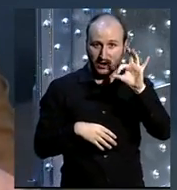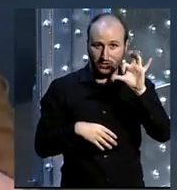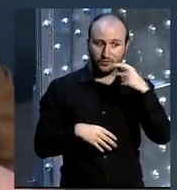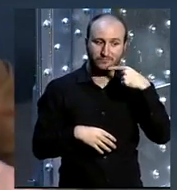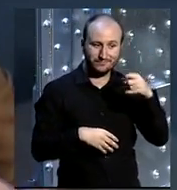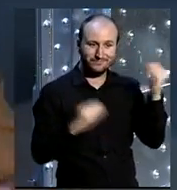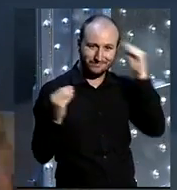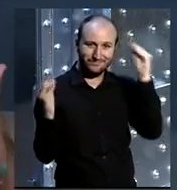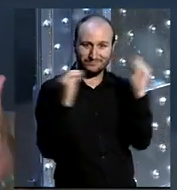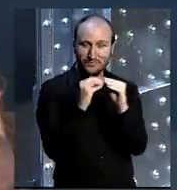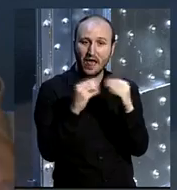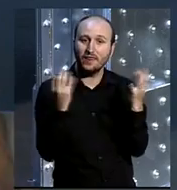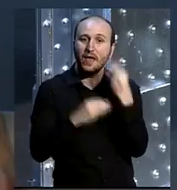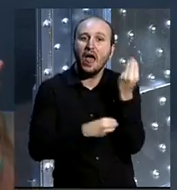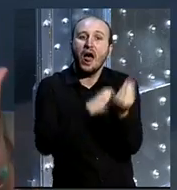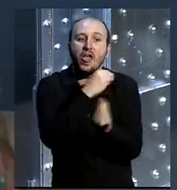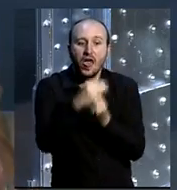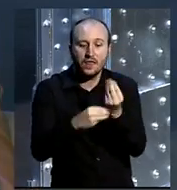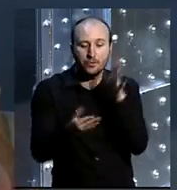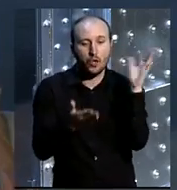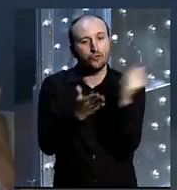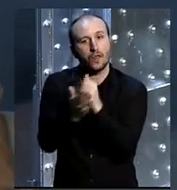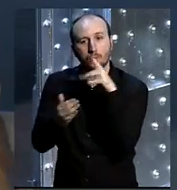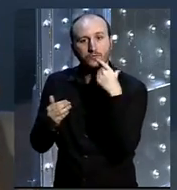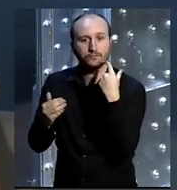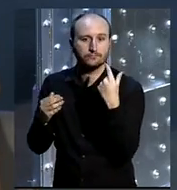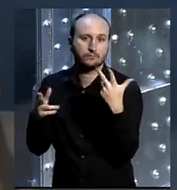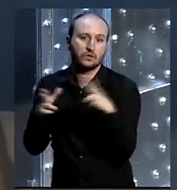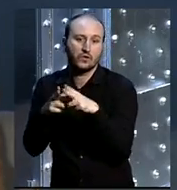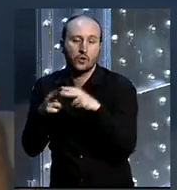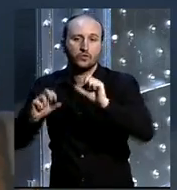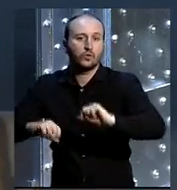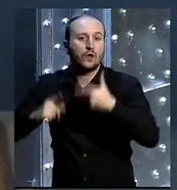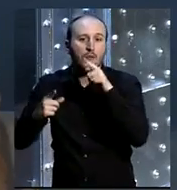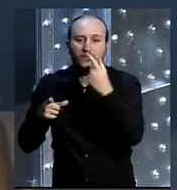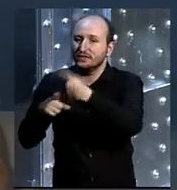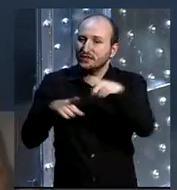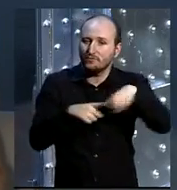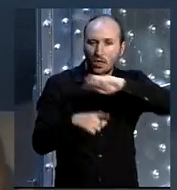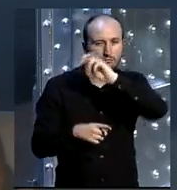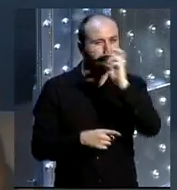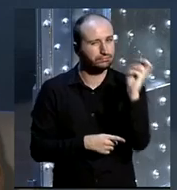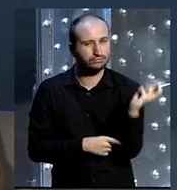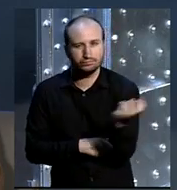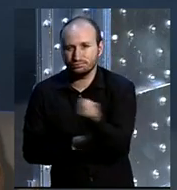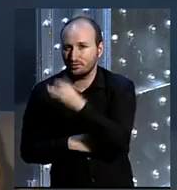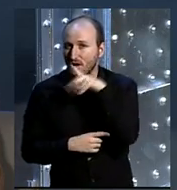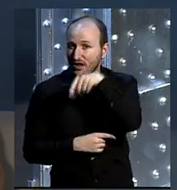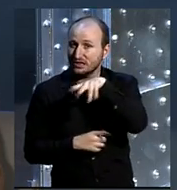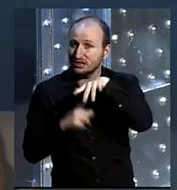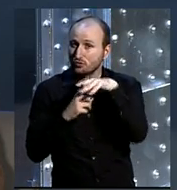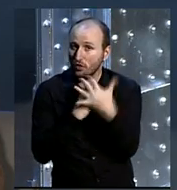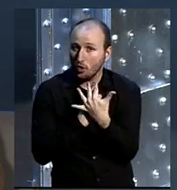hacerlo con aquellos que son los socios naturales en tantos y tantos aspectos, ¿no? Y en este caso, pues obviamente